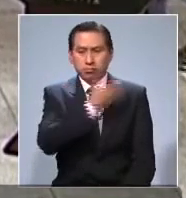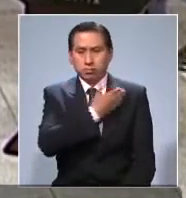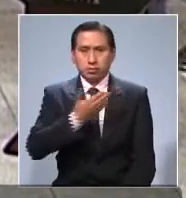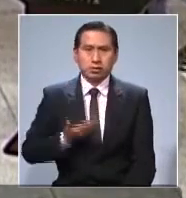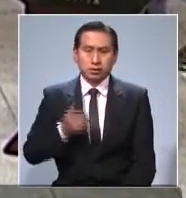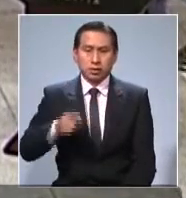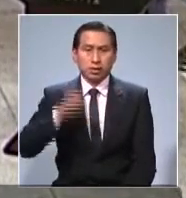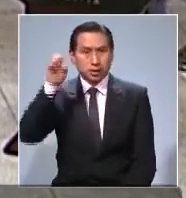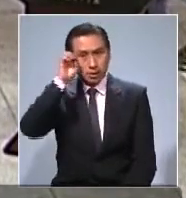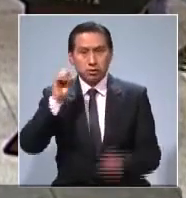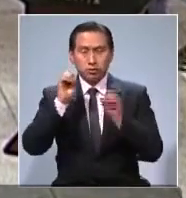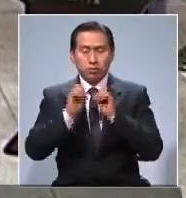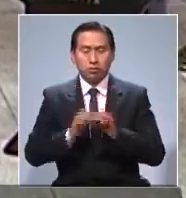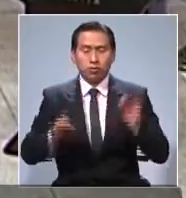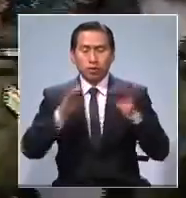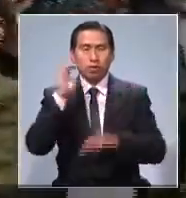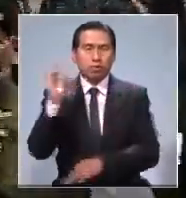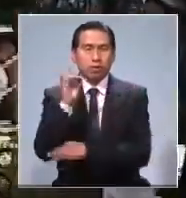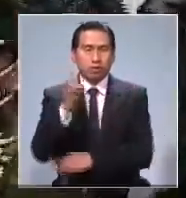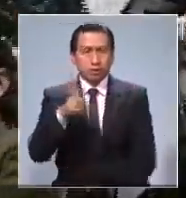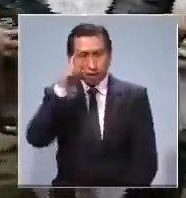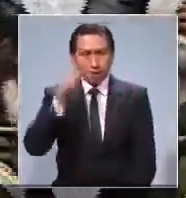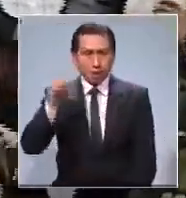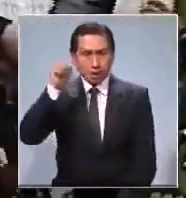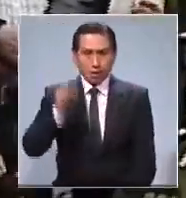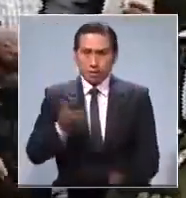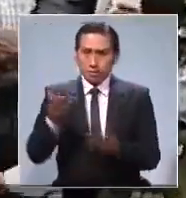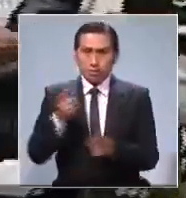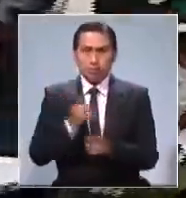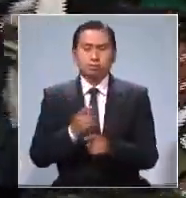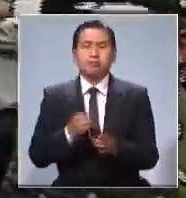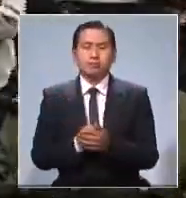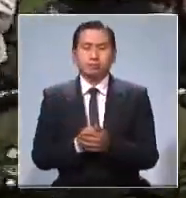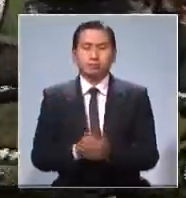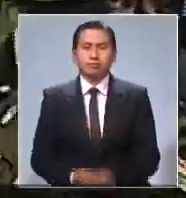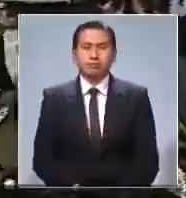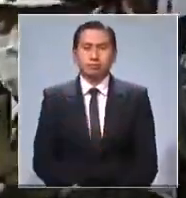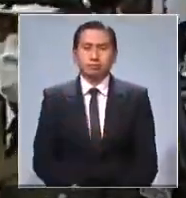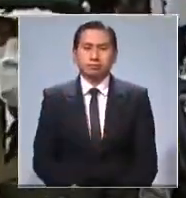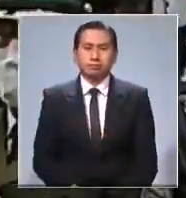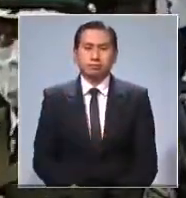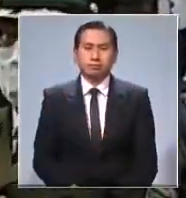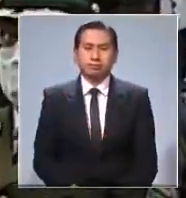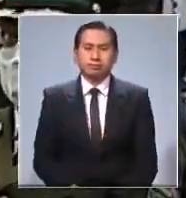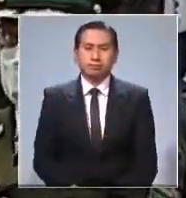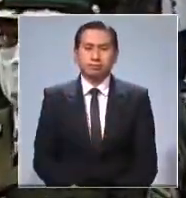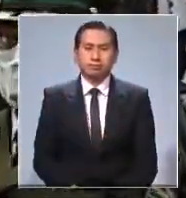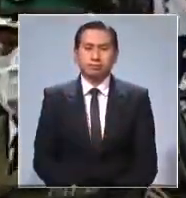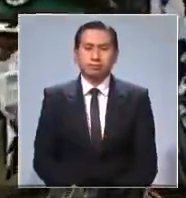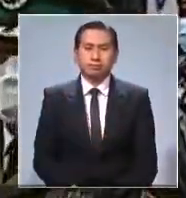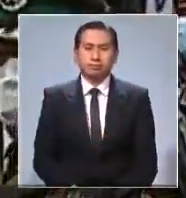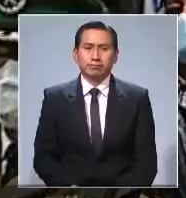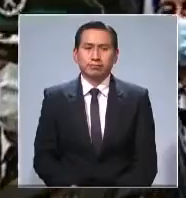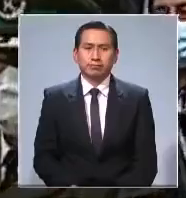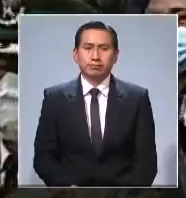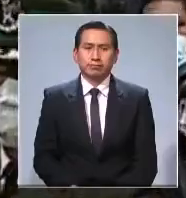presidente del Estado Plurinacional de Bolivia, hermano Luis Alberto Arce Catacora.